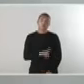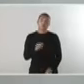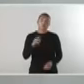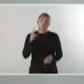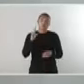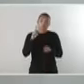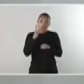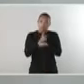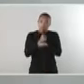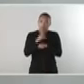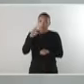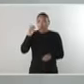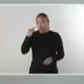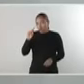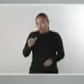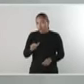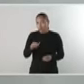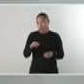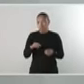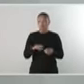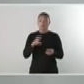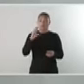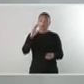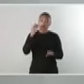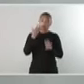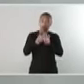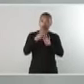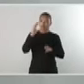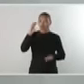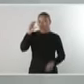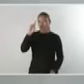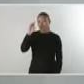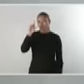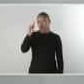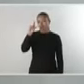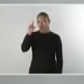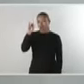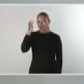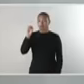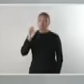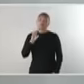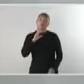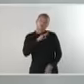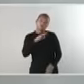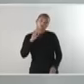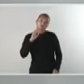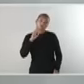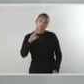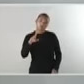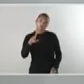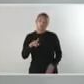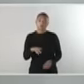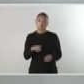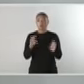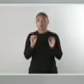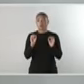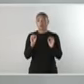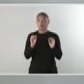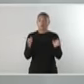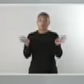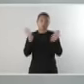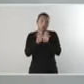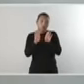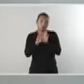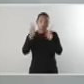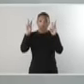a una siguiente ronda una ronda de contra réplica se puede responder alusiones también se puede cerrar